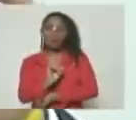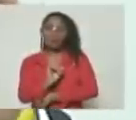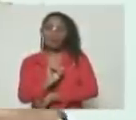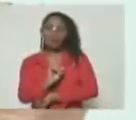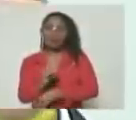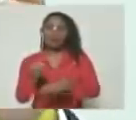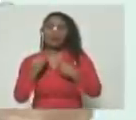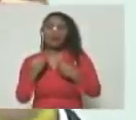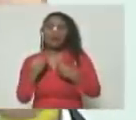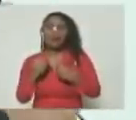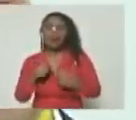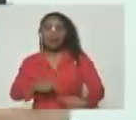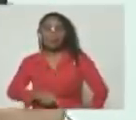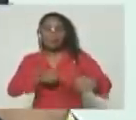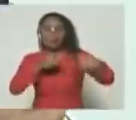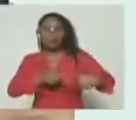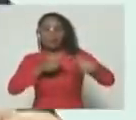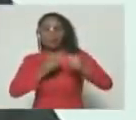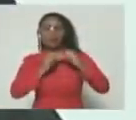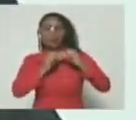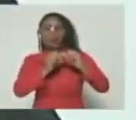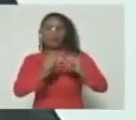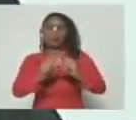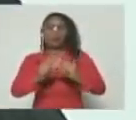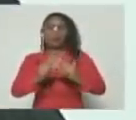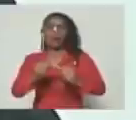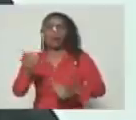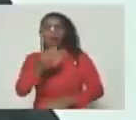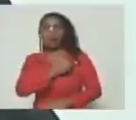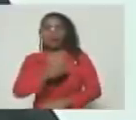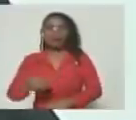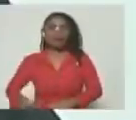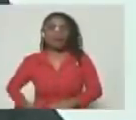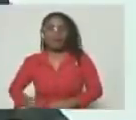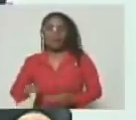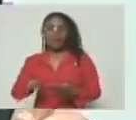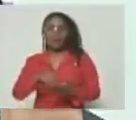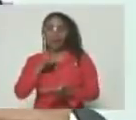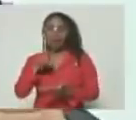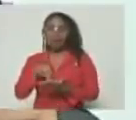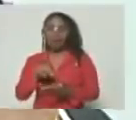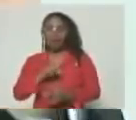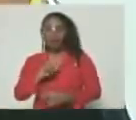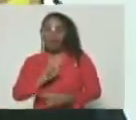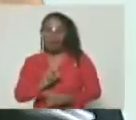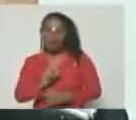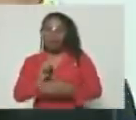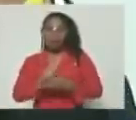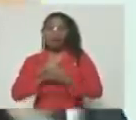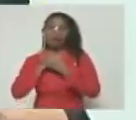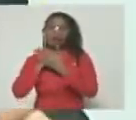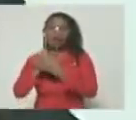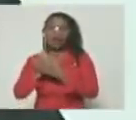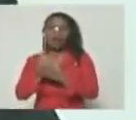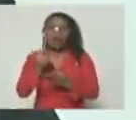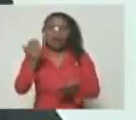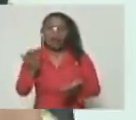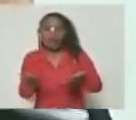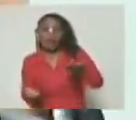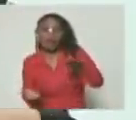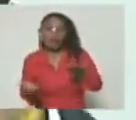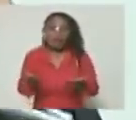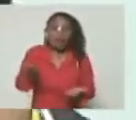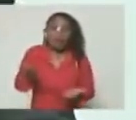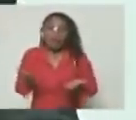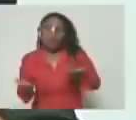para estar en un enfrentamiento permanente con el Ejecutivo Nacional, sino para ayudar a coadyuvar